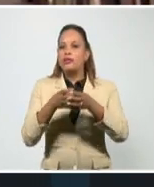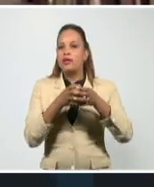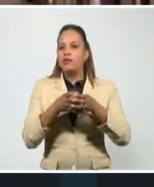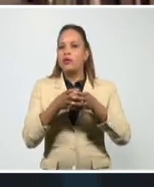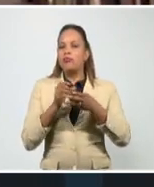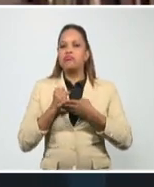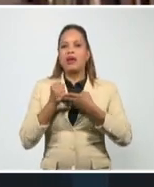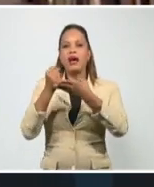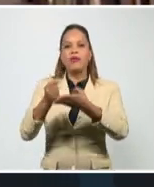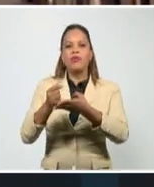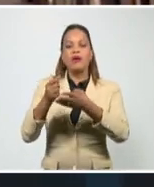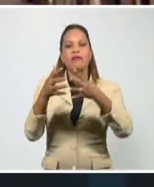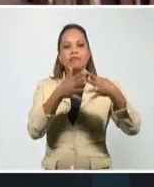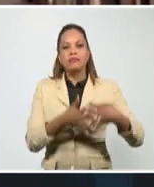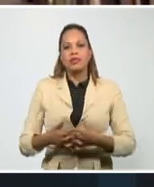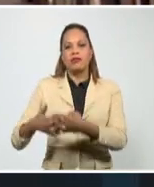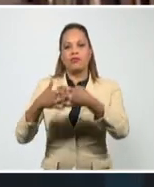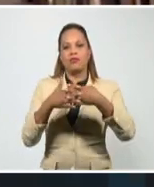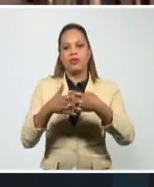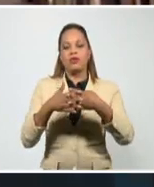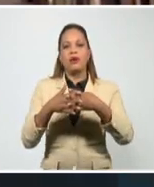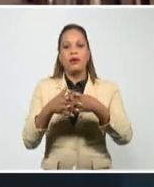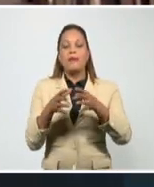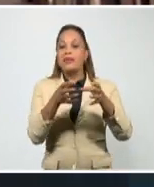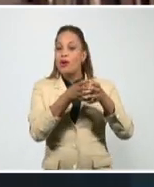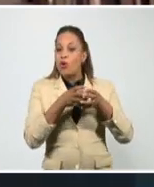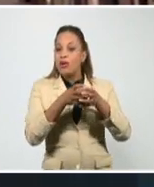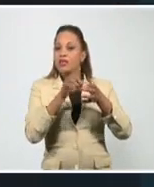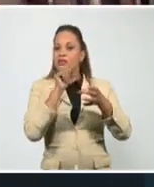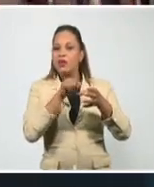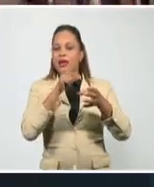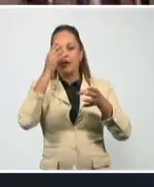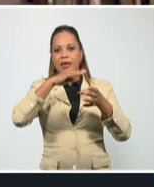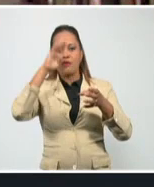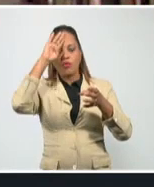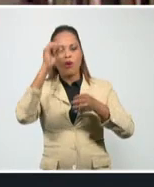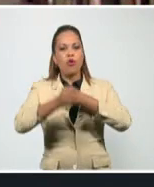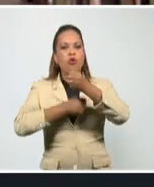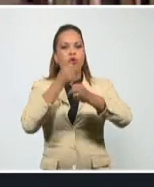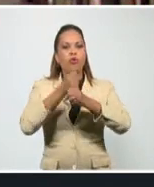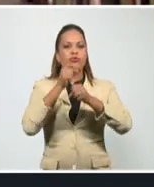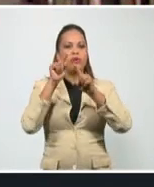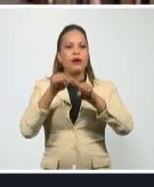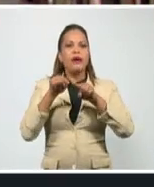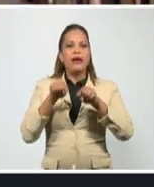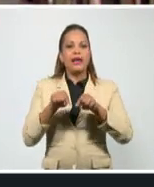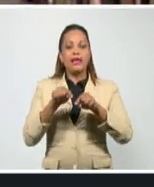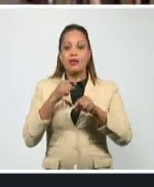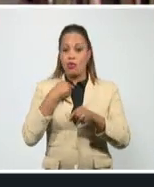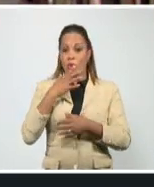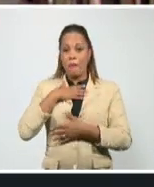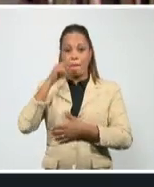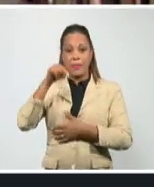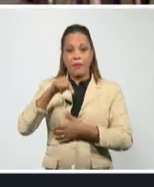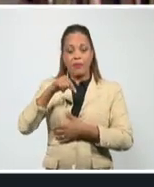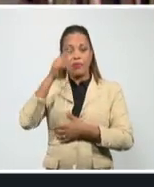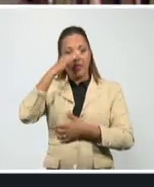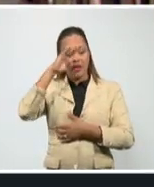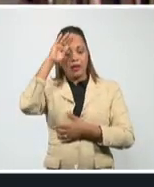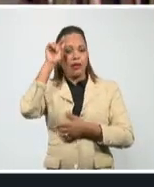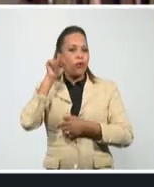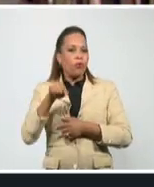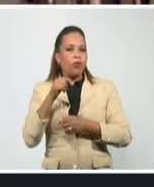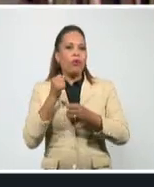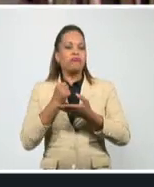con un consenso de las cúpulas de ambos partidos y se ha usado de esa manera. Los propios arquitectos de la NED decían que